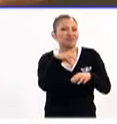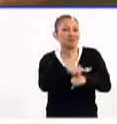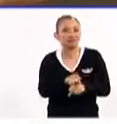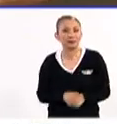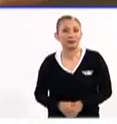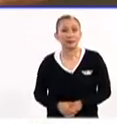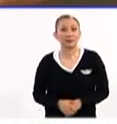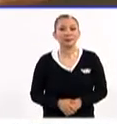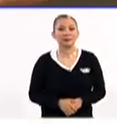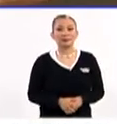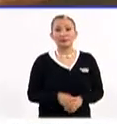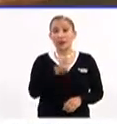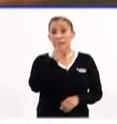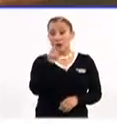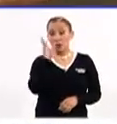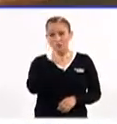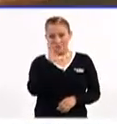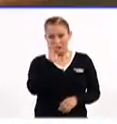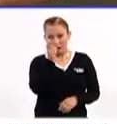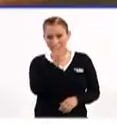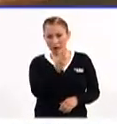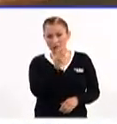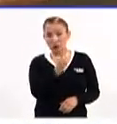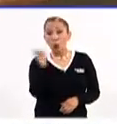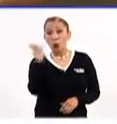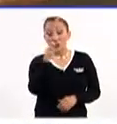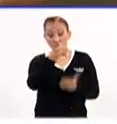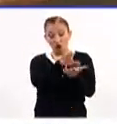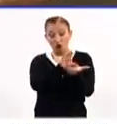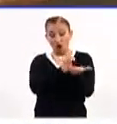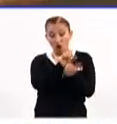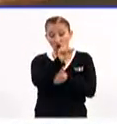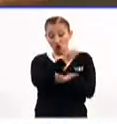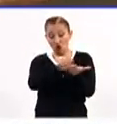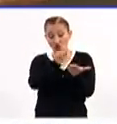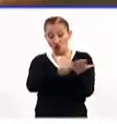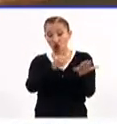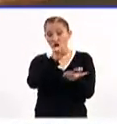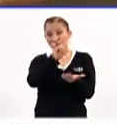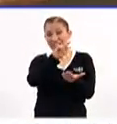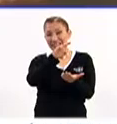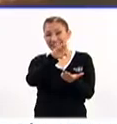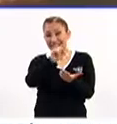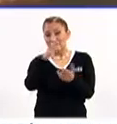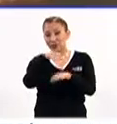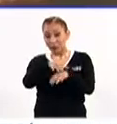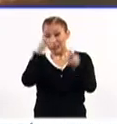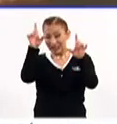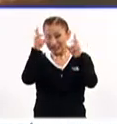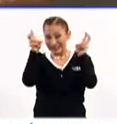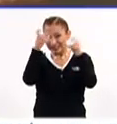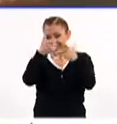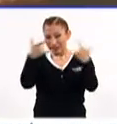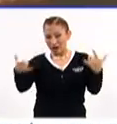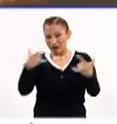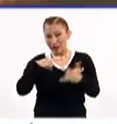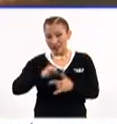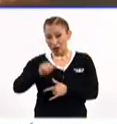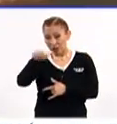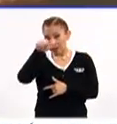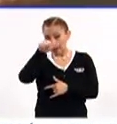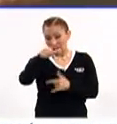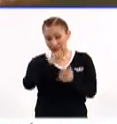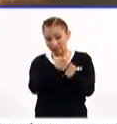conquista. La mejor demostración de eso es que los códices que pintaron los pueblos indígenas sobre la conquista en el siglo XVI,